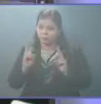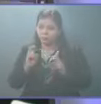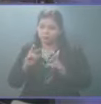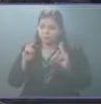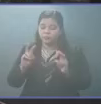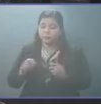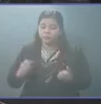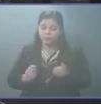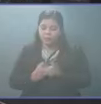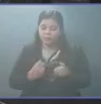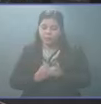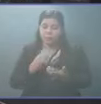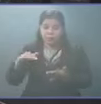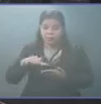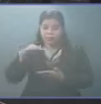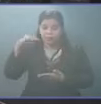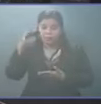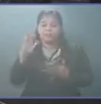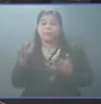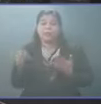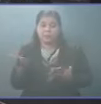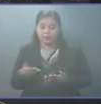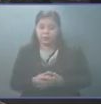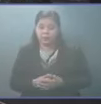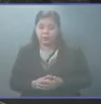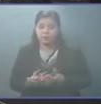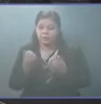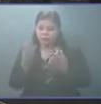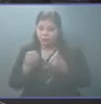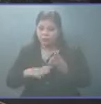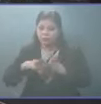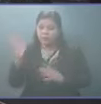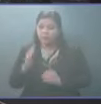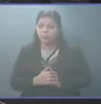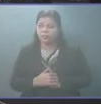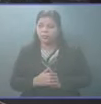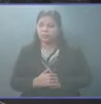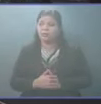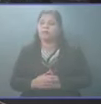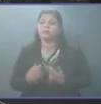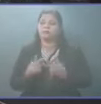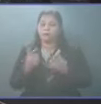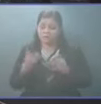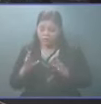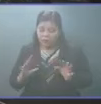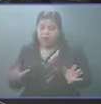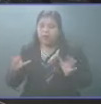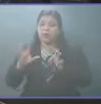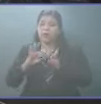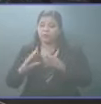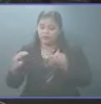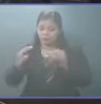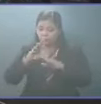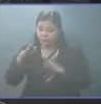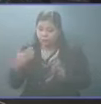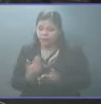doctor, porque hace mucho énfasis en el adulto mayor, más en nuestras sociedades